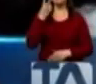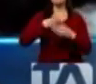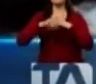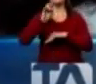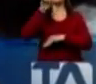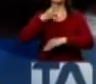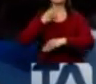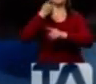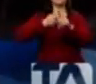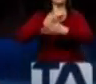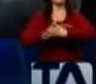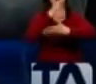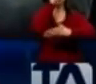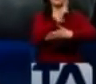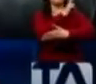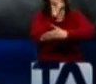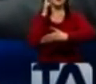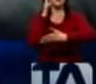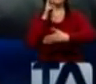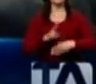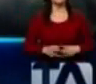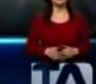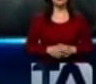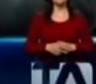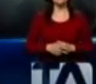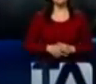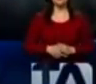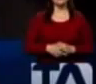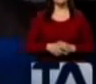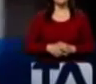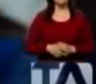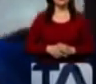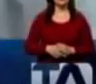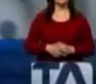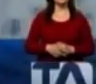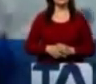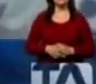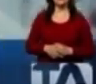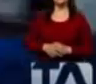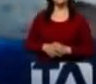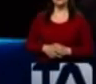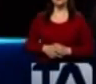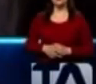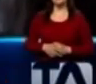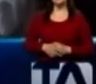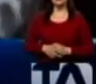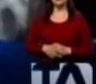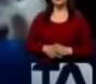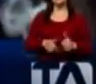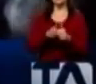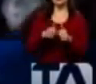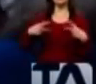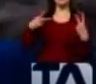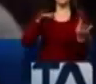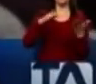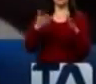hace rehabilitación y está con médicos tratándose. La idea es que... Hace la diferencia justamente entre eso, entre la vida y la muerte.